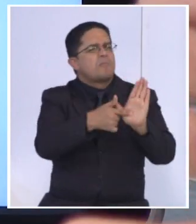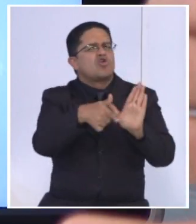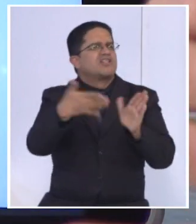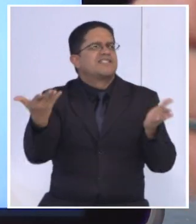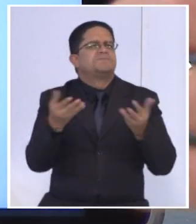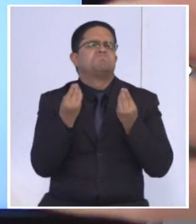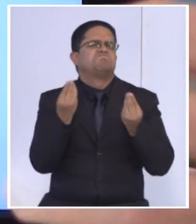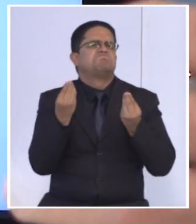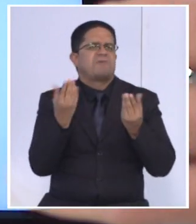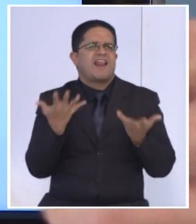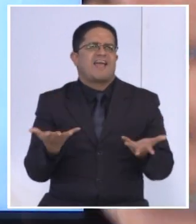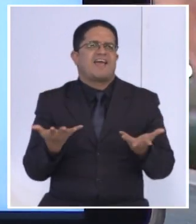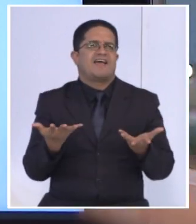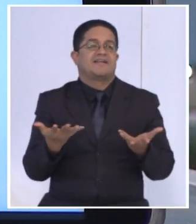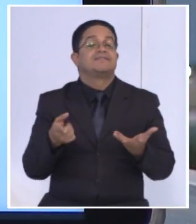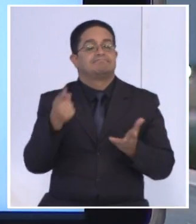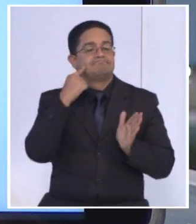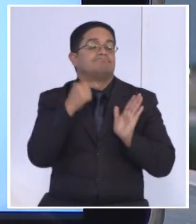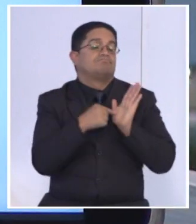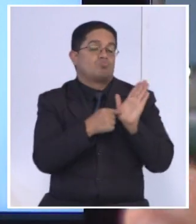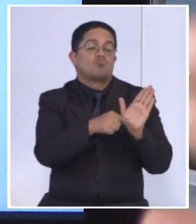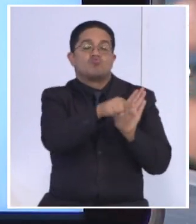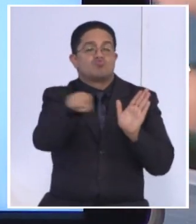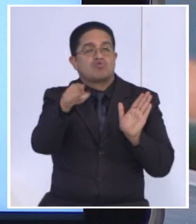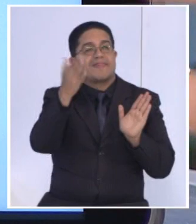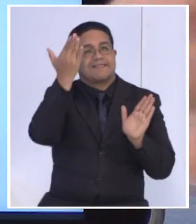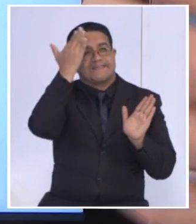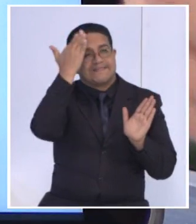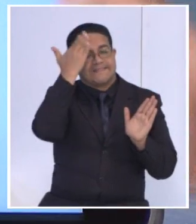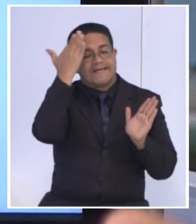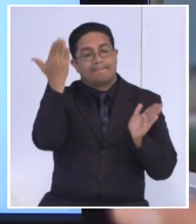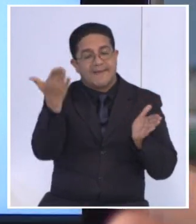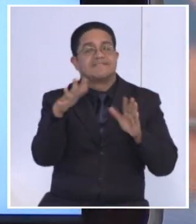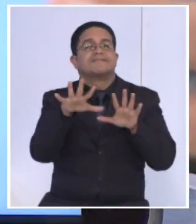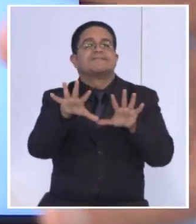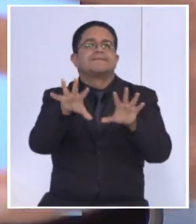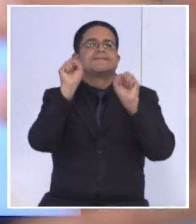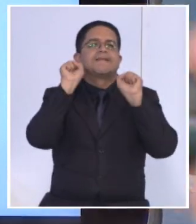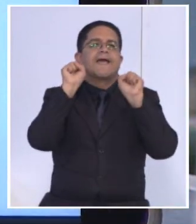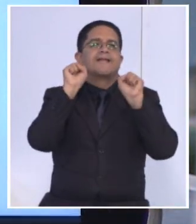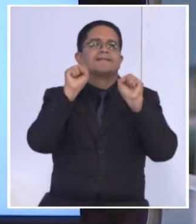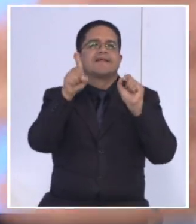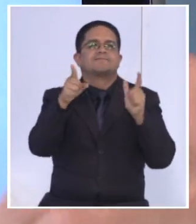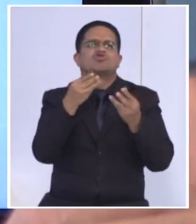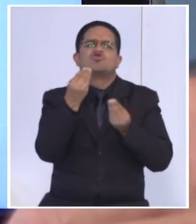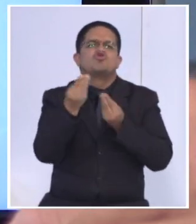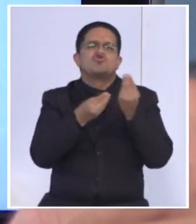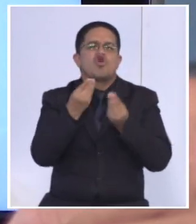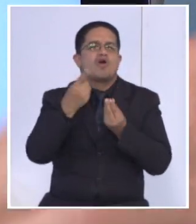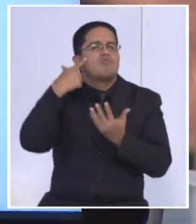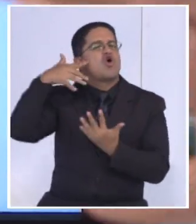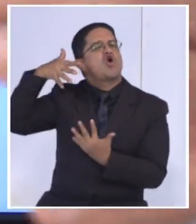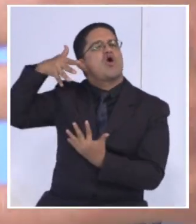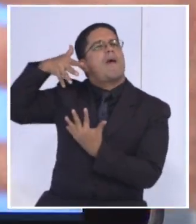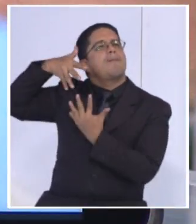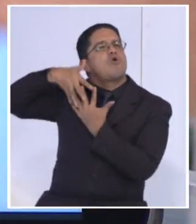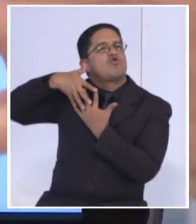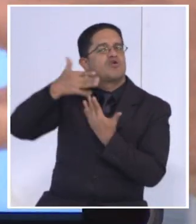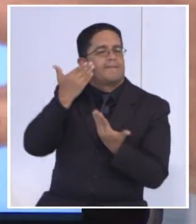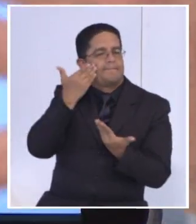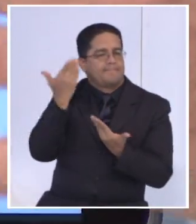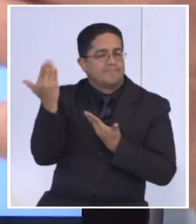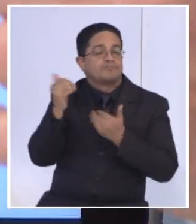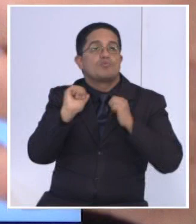un poco más gráfico, valga la redundancia, y que puedan entender ese componente craneofacial. Entonces, fíjense,